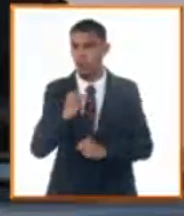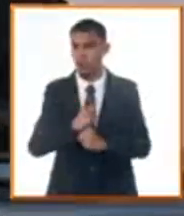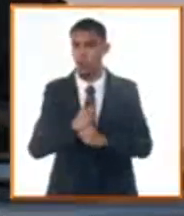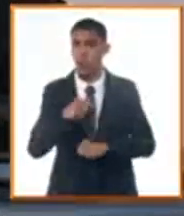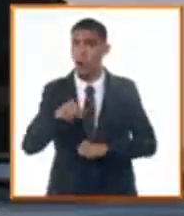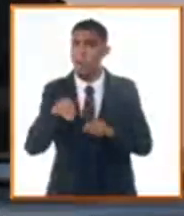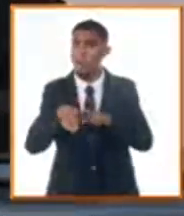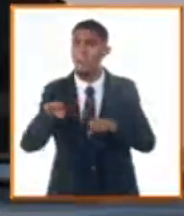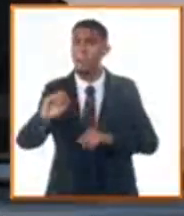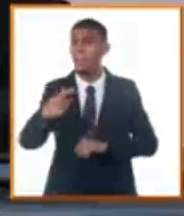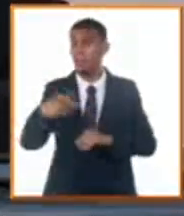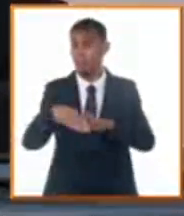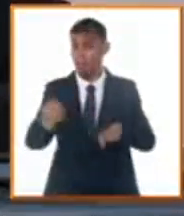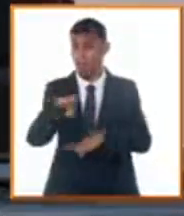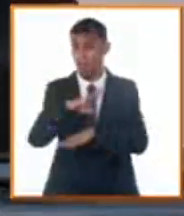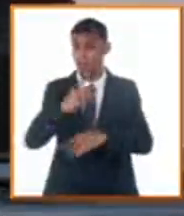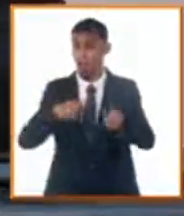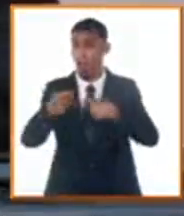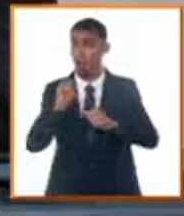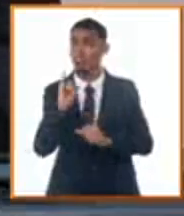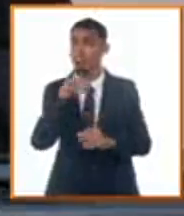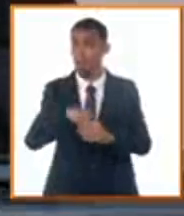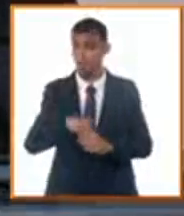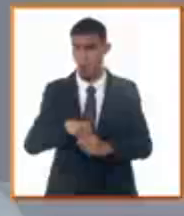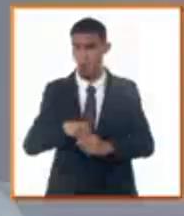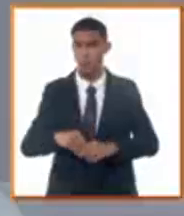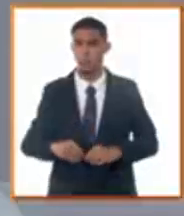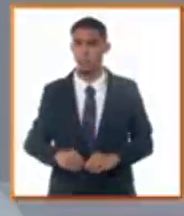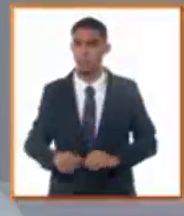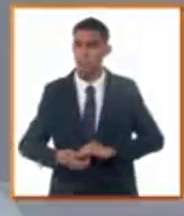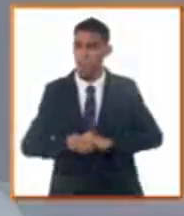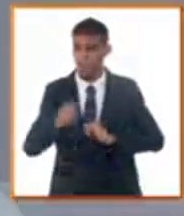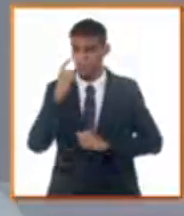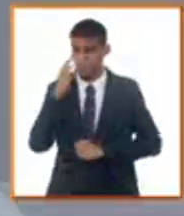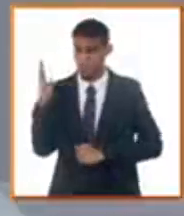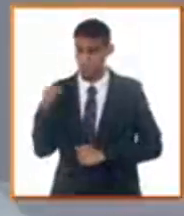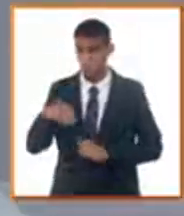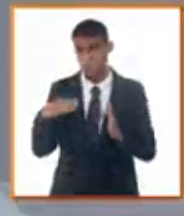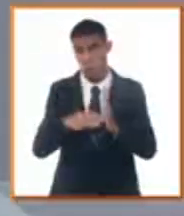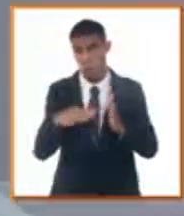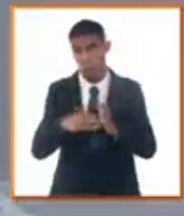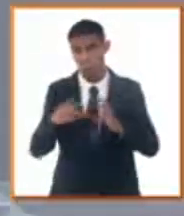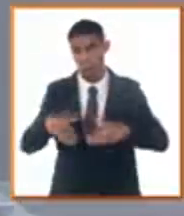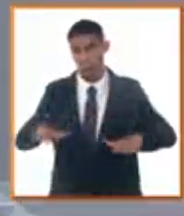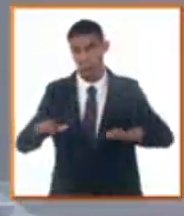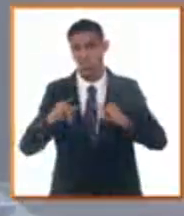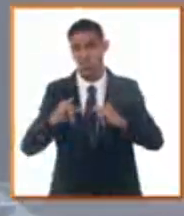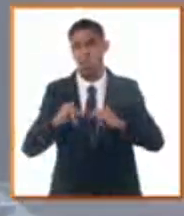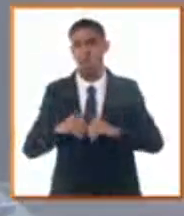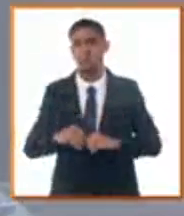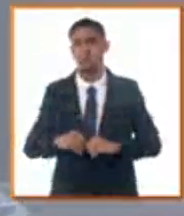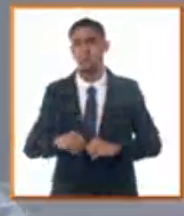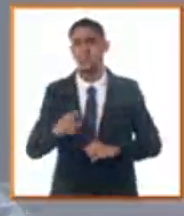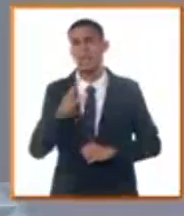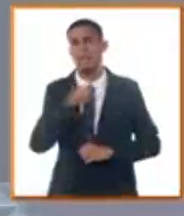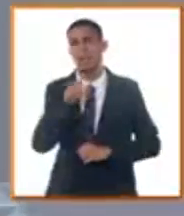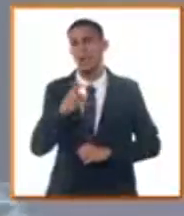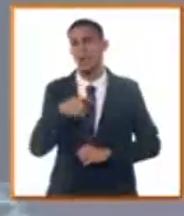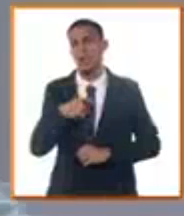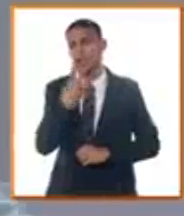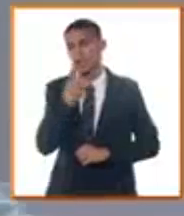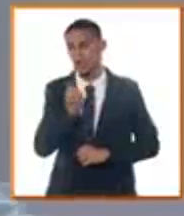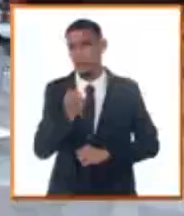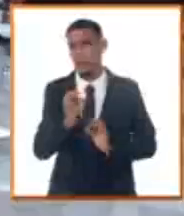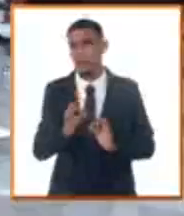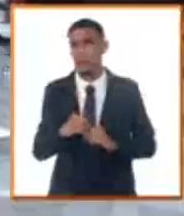viceministra de Comercio Interior, la compañera Inalvi Smith Lubin, quien está esta tarde con nosotros. Y me gustaría, Inalvi, pues hablar un poco